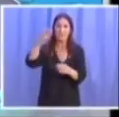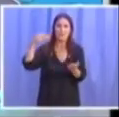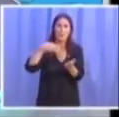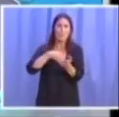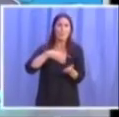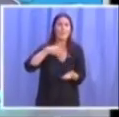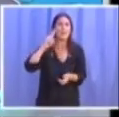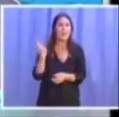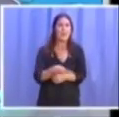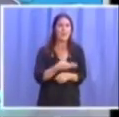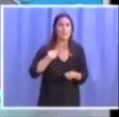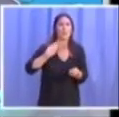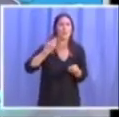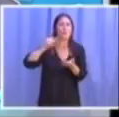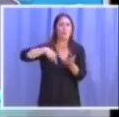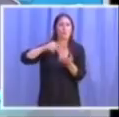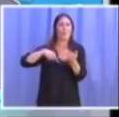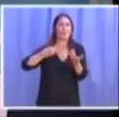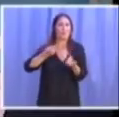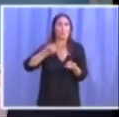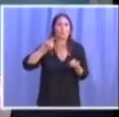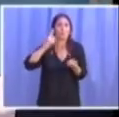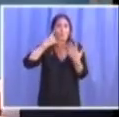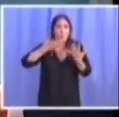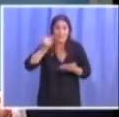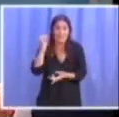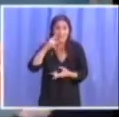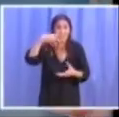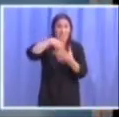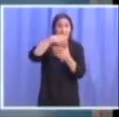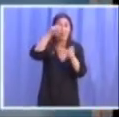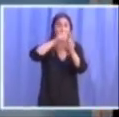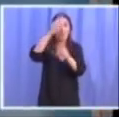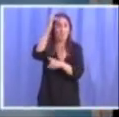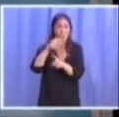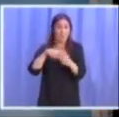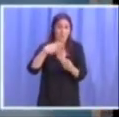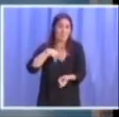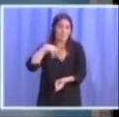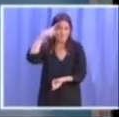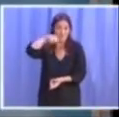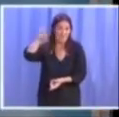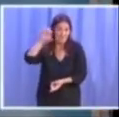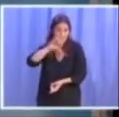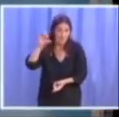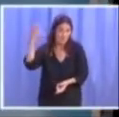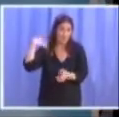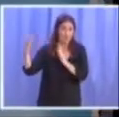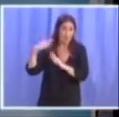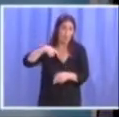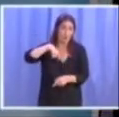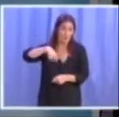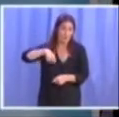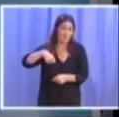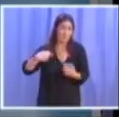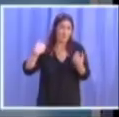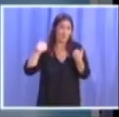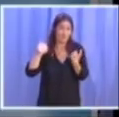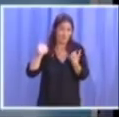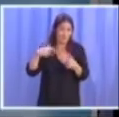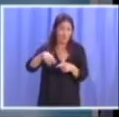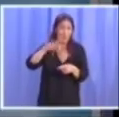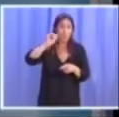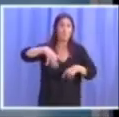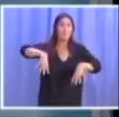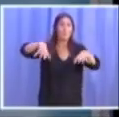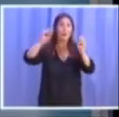contratos fantasma en el cementerio, a fines del PP, que ni siquiera aparecieron por allí. De nuevo, igual el señor Pérez se acuerda como presidente del partido que era. O sobre Casa Ágreda, ese